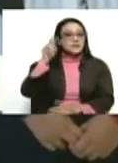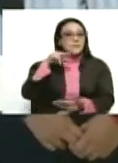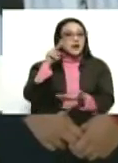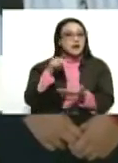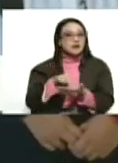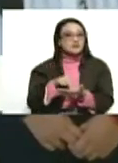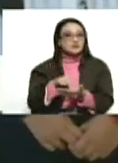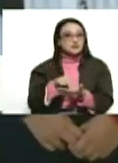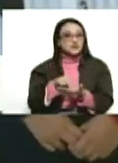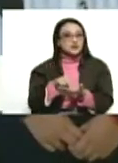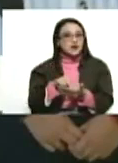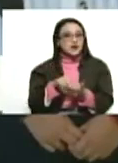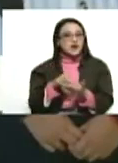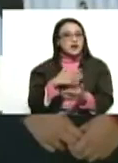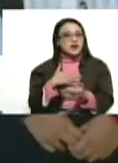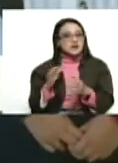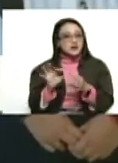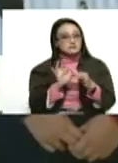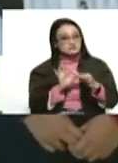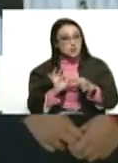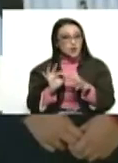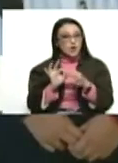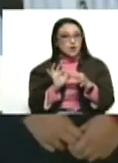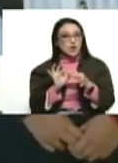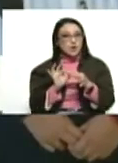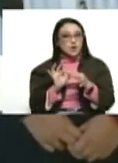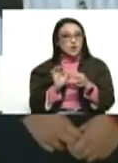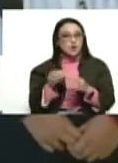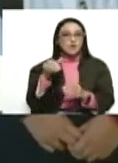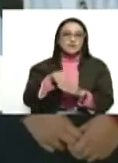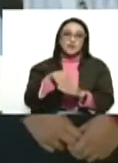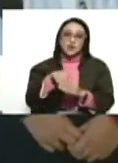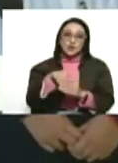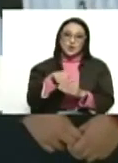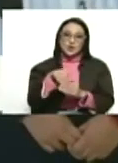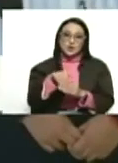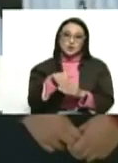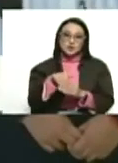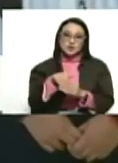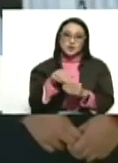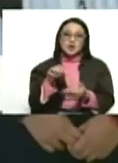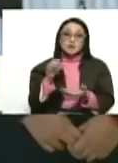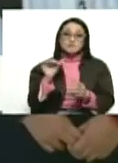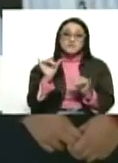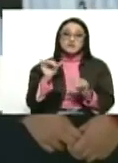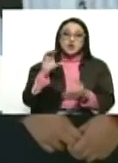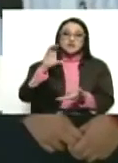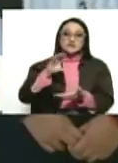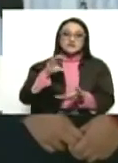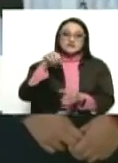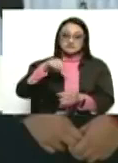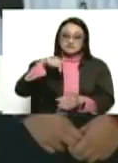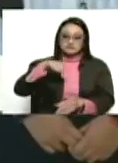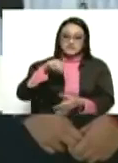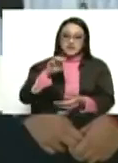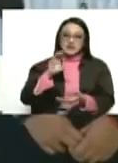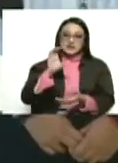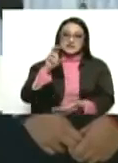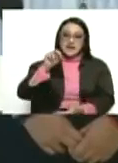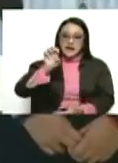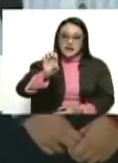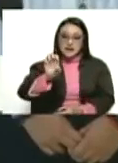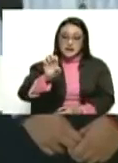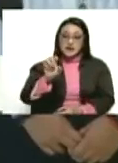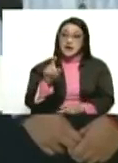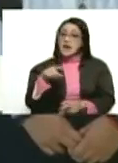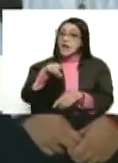que busca es el reencuentro del voto del ciudadano en el centro electoral y que la única salida que tiene